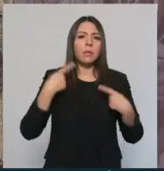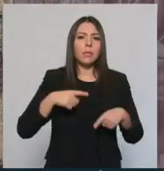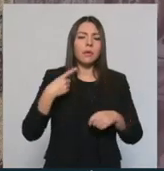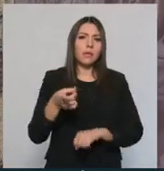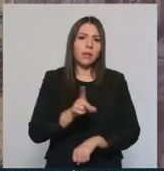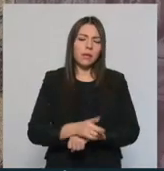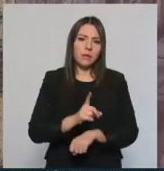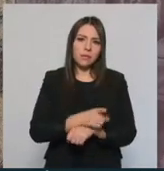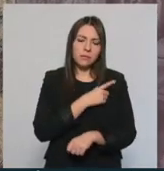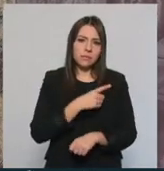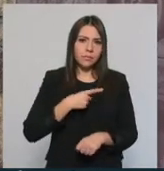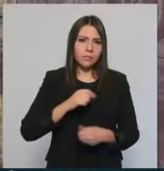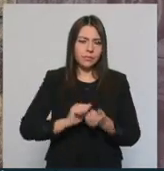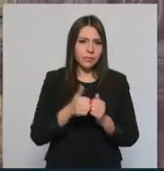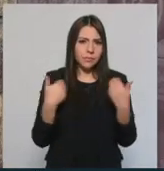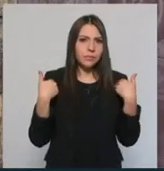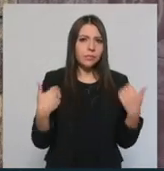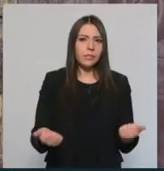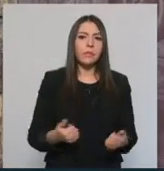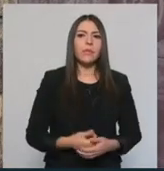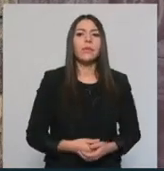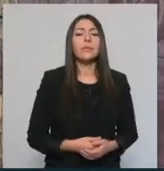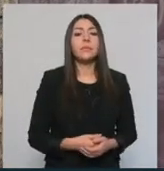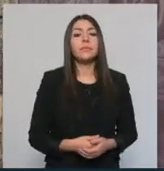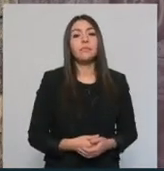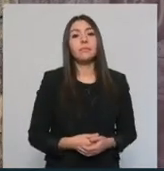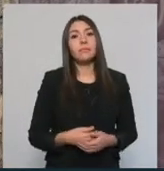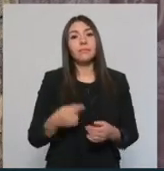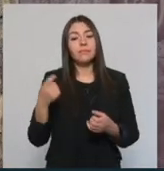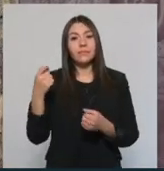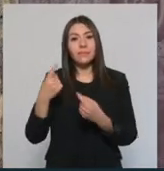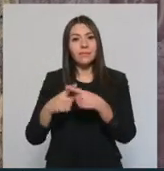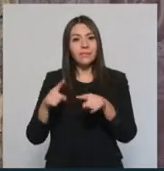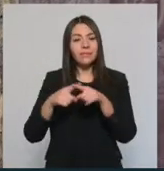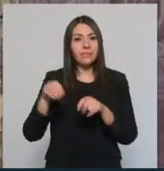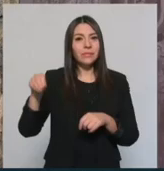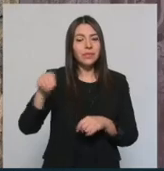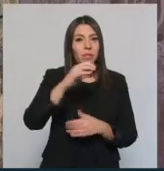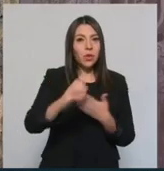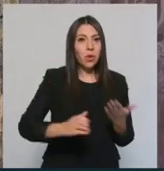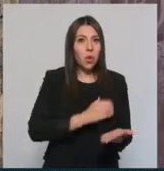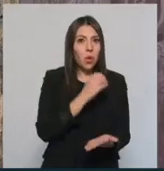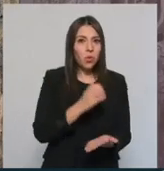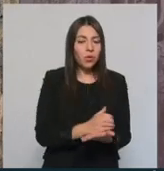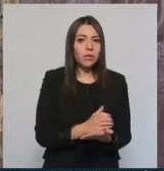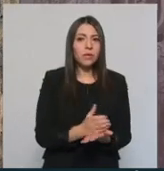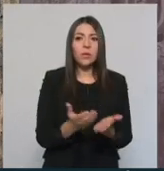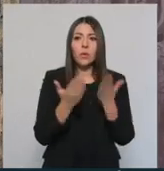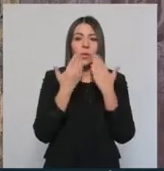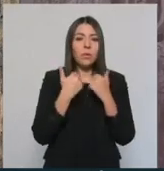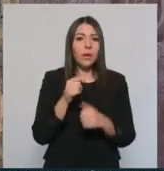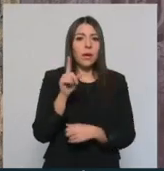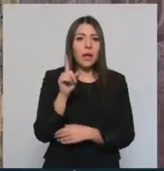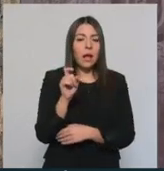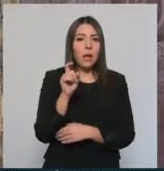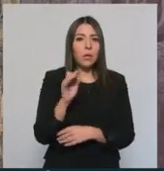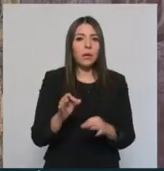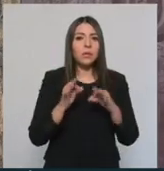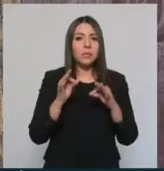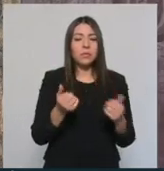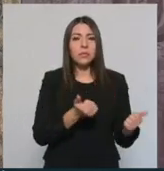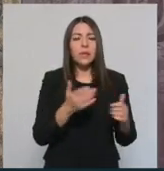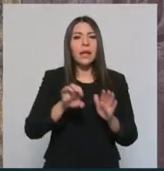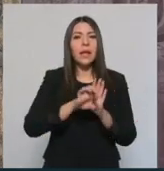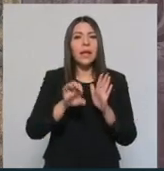que pues de escasez del agua, que ya se registra en diversas colonias como algunas ubicadas en Coyoacán, donde no se tiene un suministro que permita satisfacer